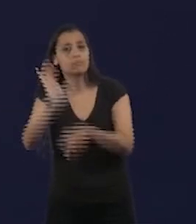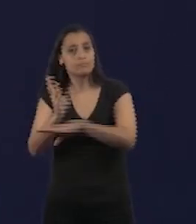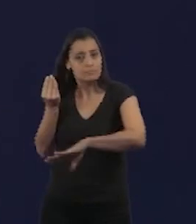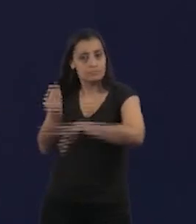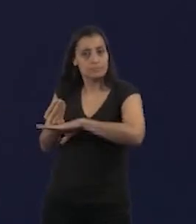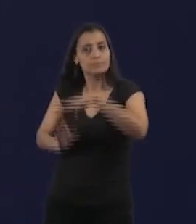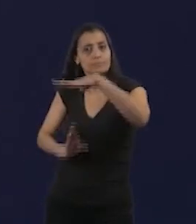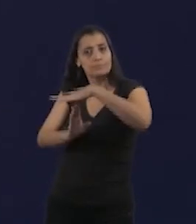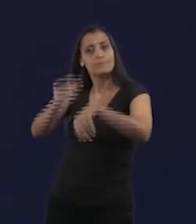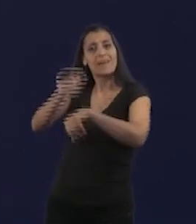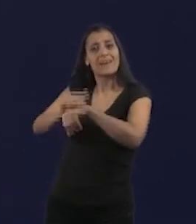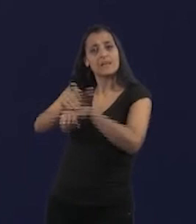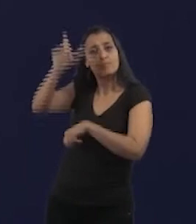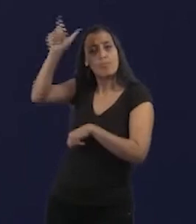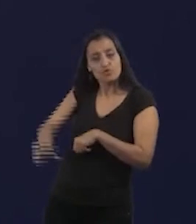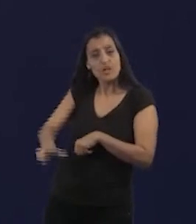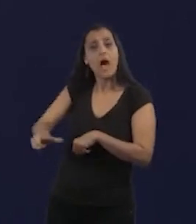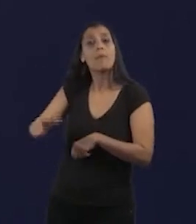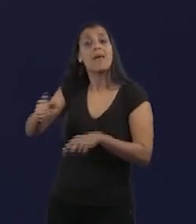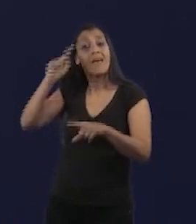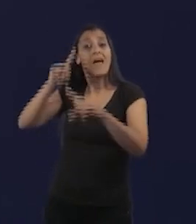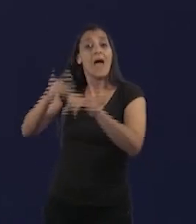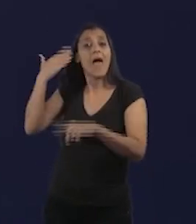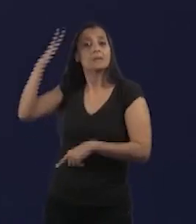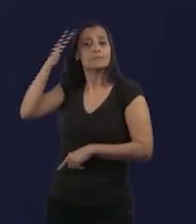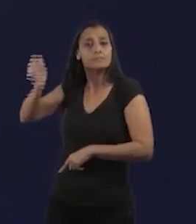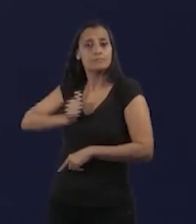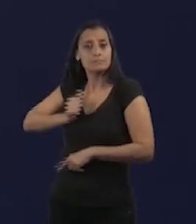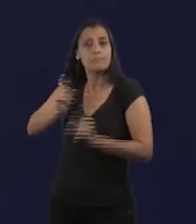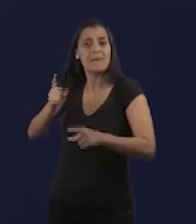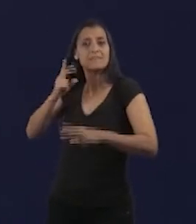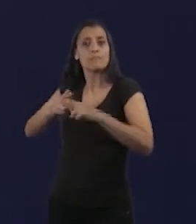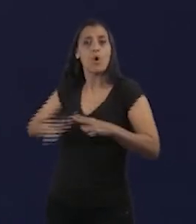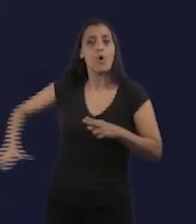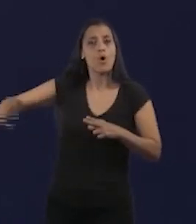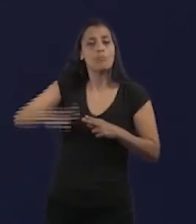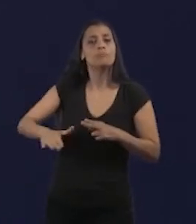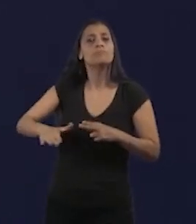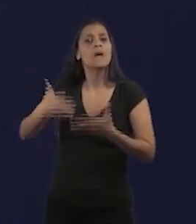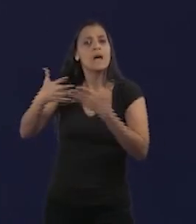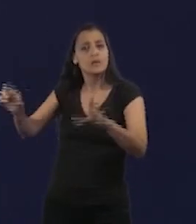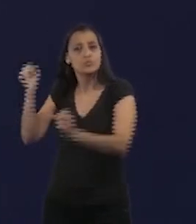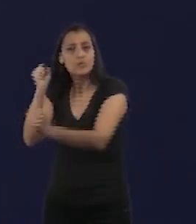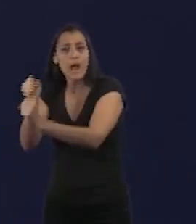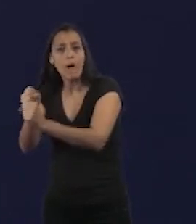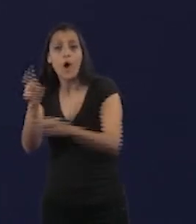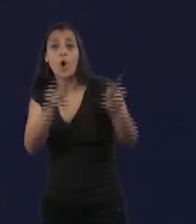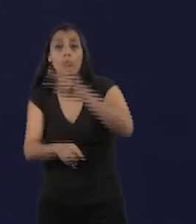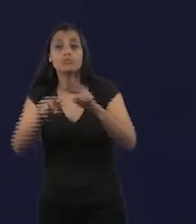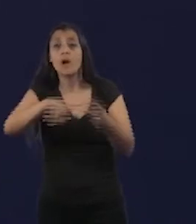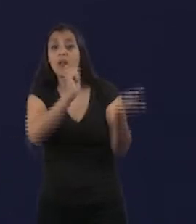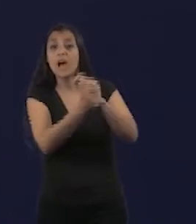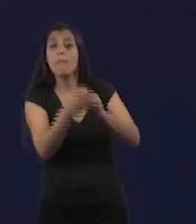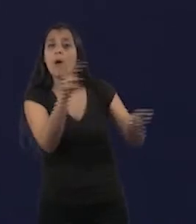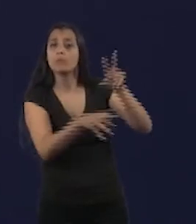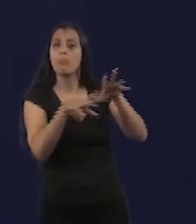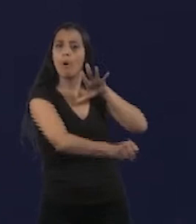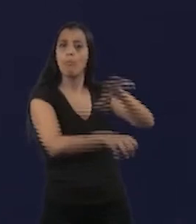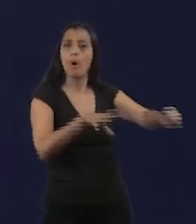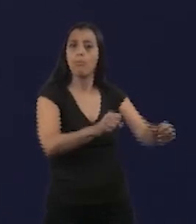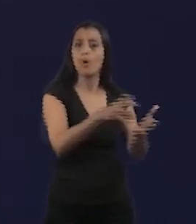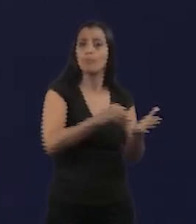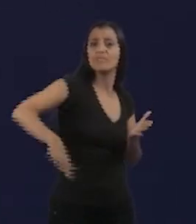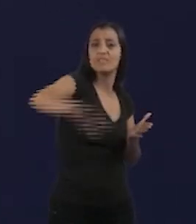un ex brigadista de parques nacionales que renunció a su trabajo para involucrarse en la toma de tierras a modo resumen